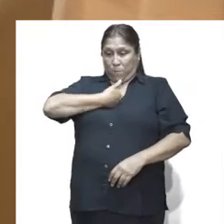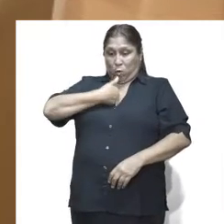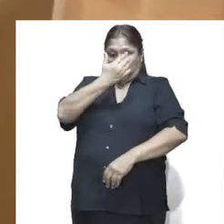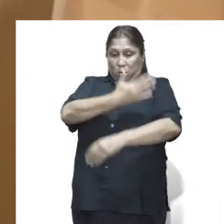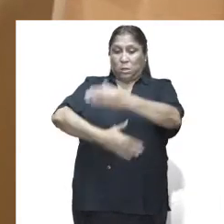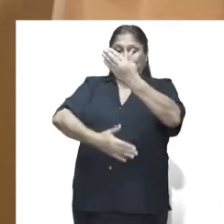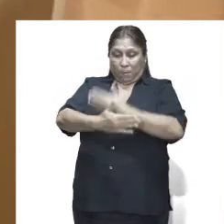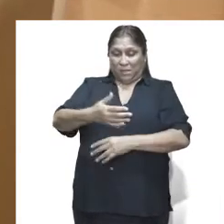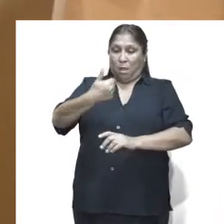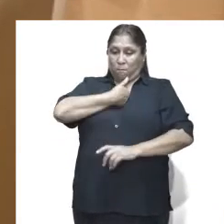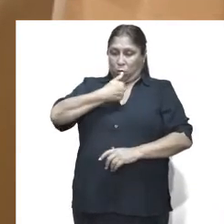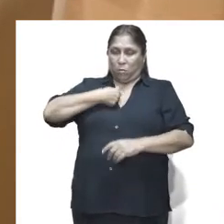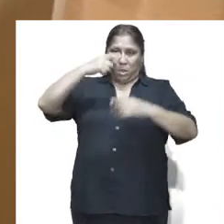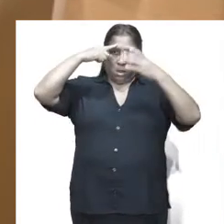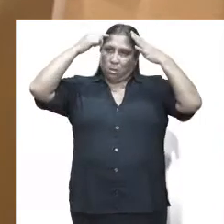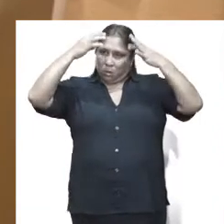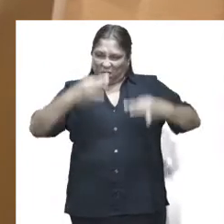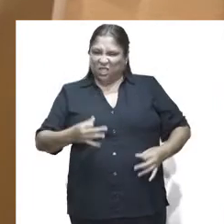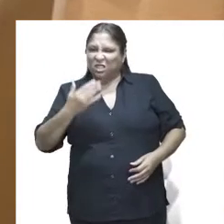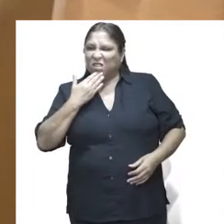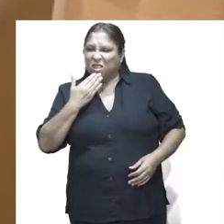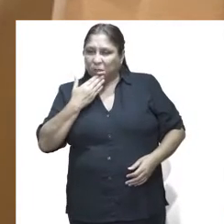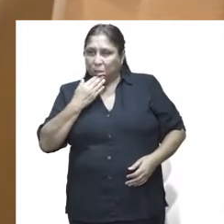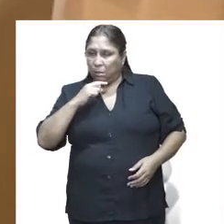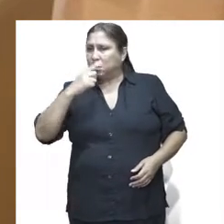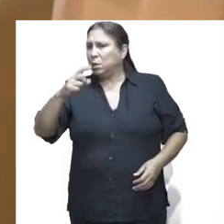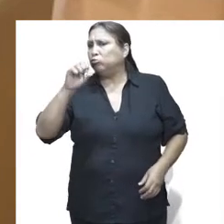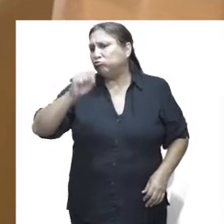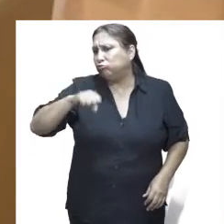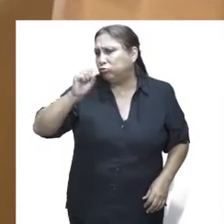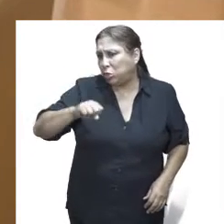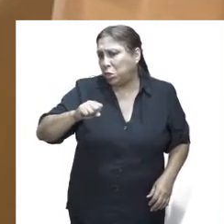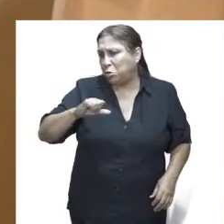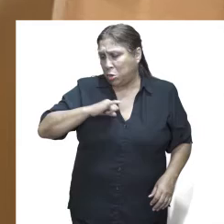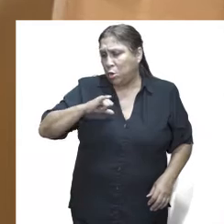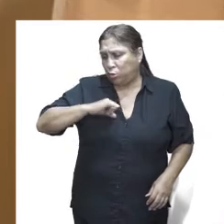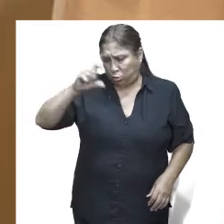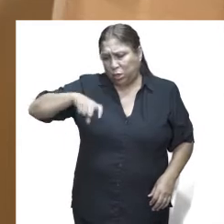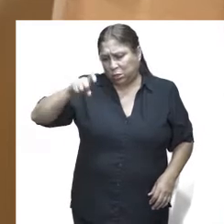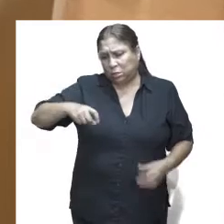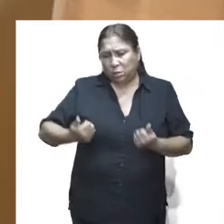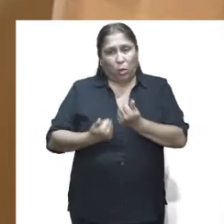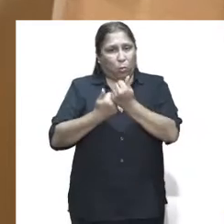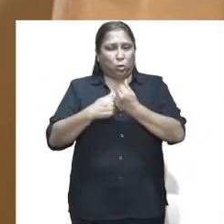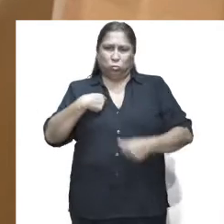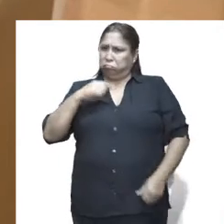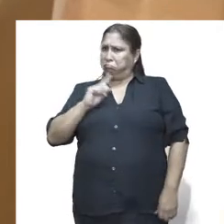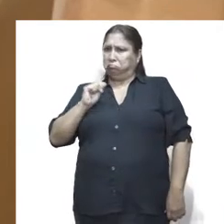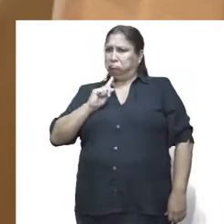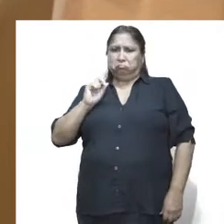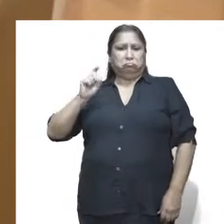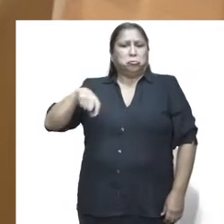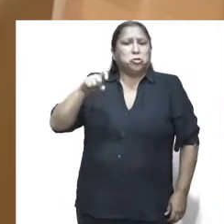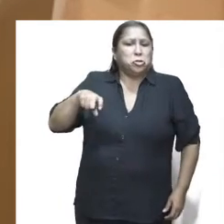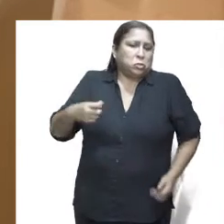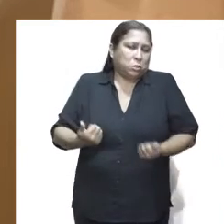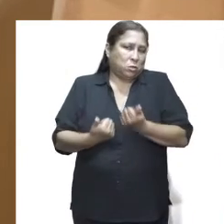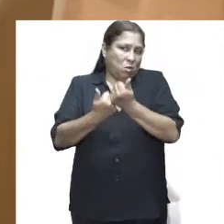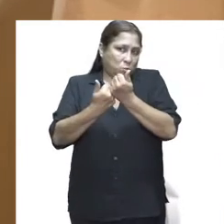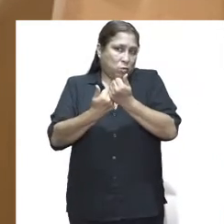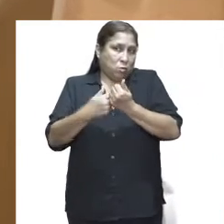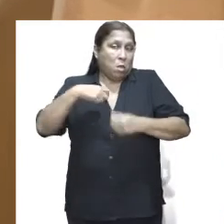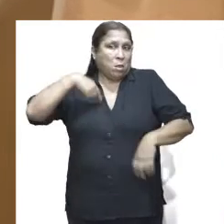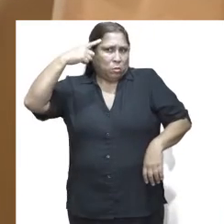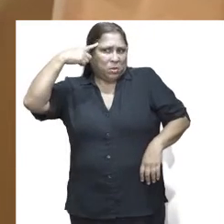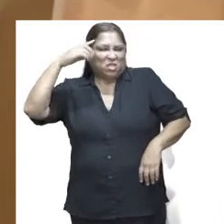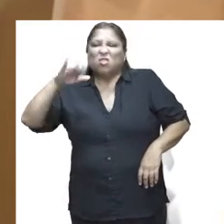discapacidad quien debe de expresar y manifestar, como tú bien dices, si necesita o no necesita el apoyo, y si lo necesita, quién considera, ¿no?